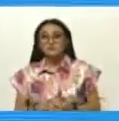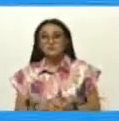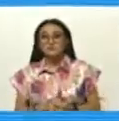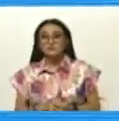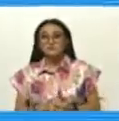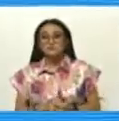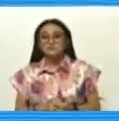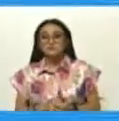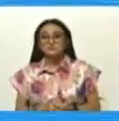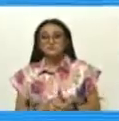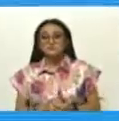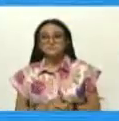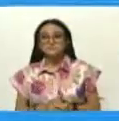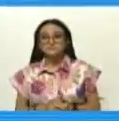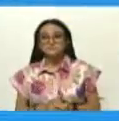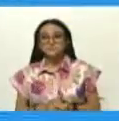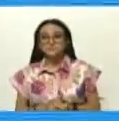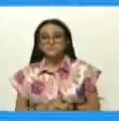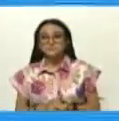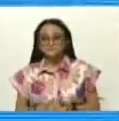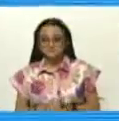esté gobernada por el fascismo.